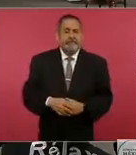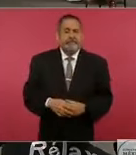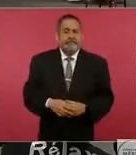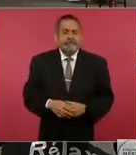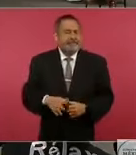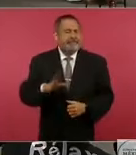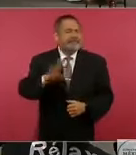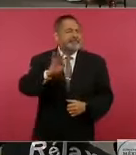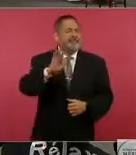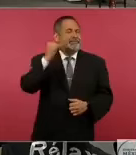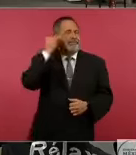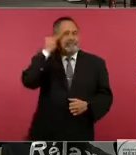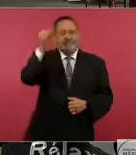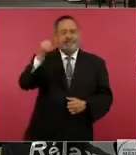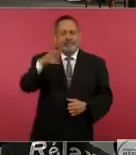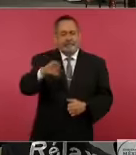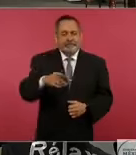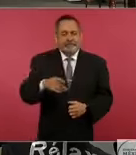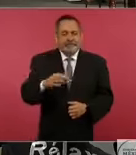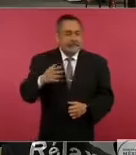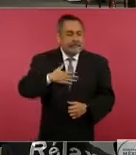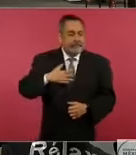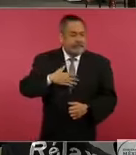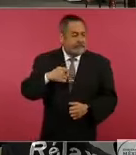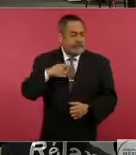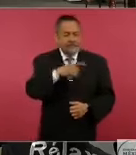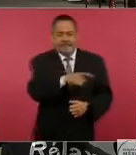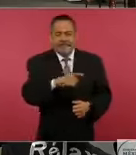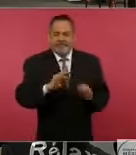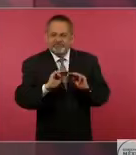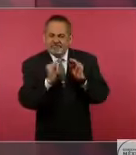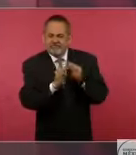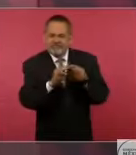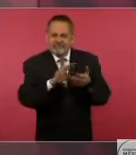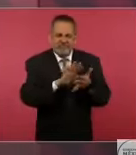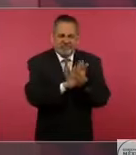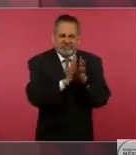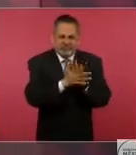si yo tuviese relaciones con narcos.